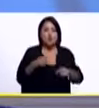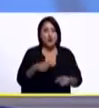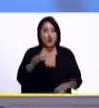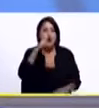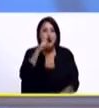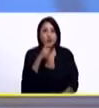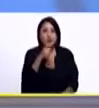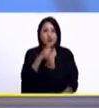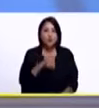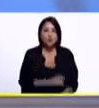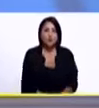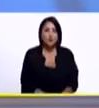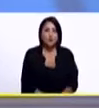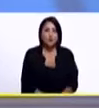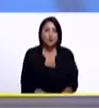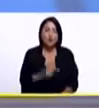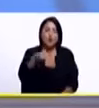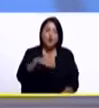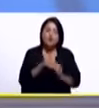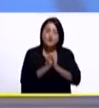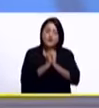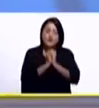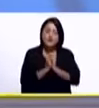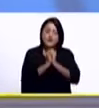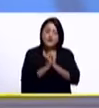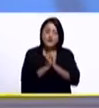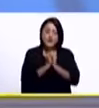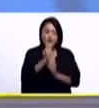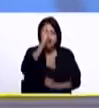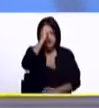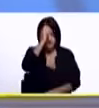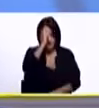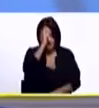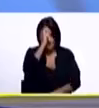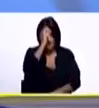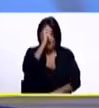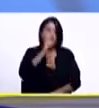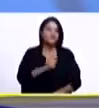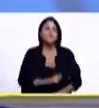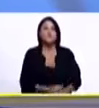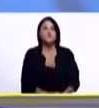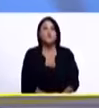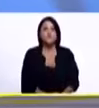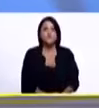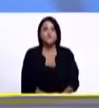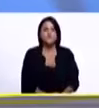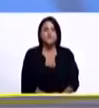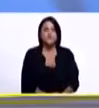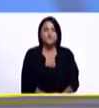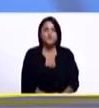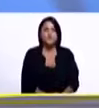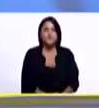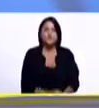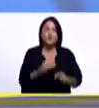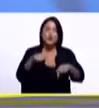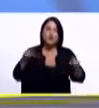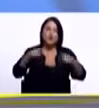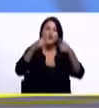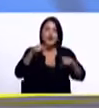de nuestro santo, nuestro médico de los pobres, nuestro ejemplo, el doctor José Gregorio Hernández, que cumple años